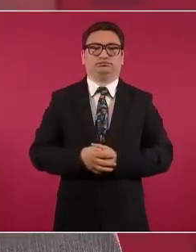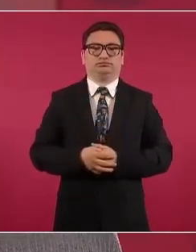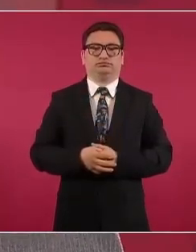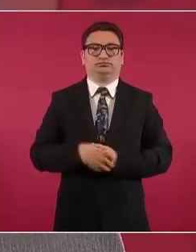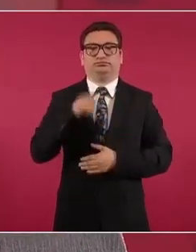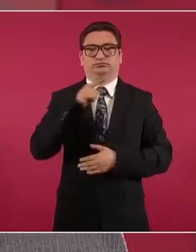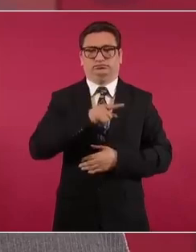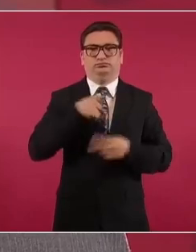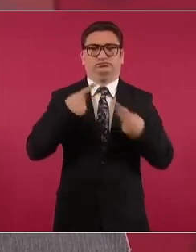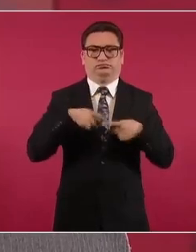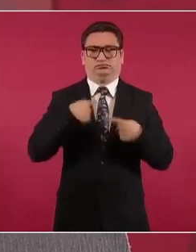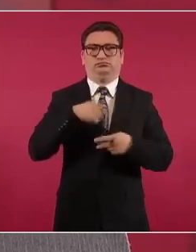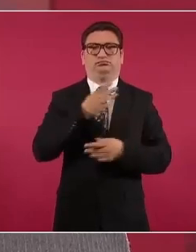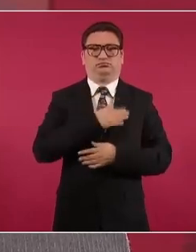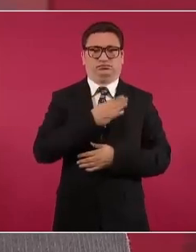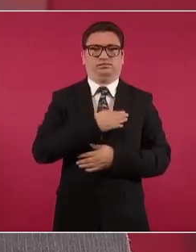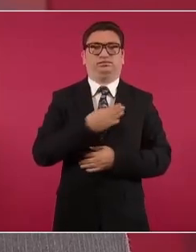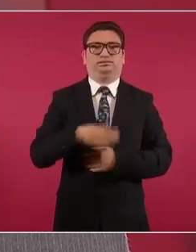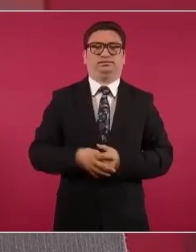una buena persona,